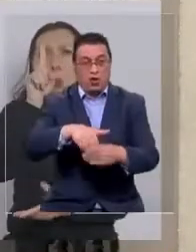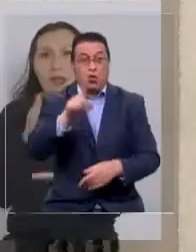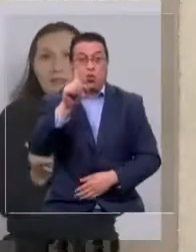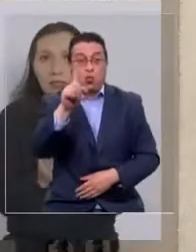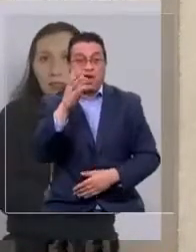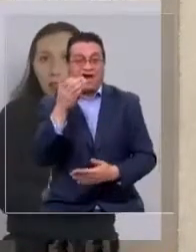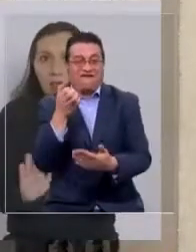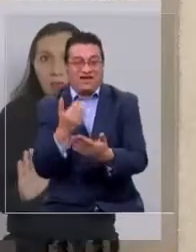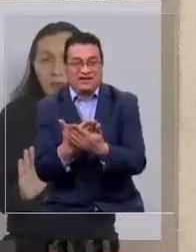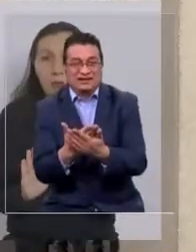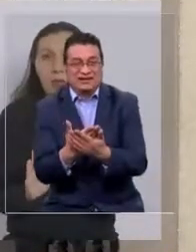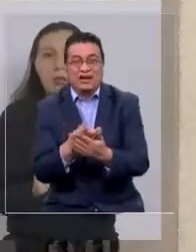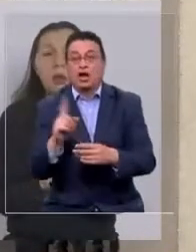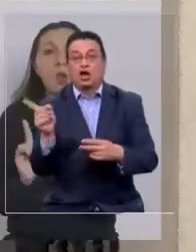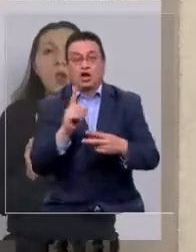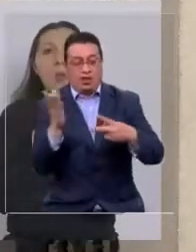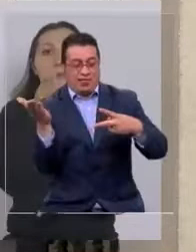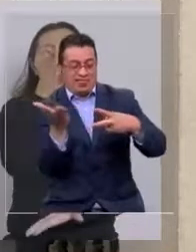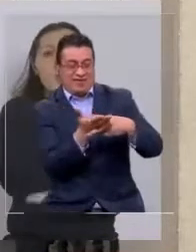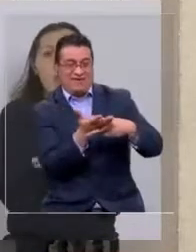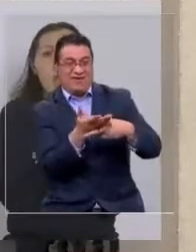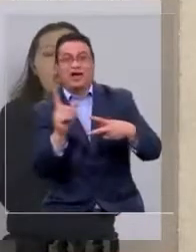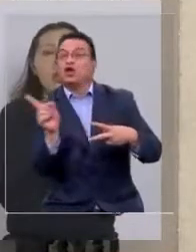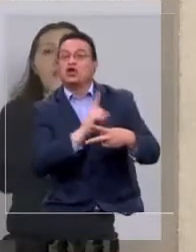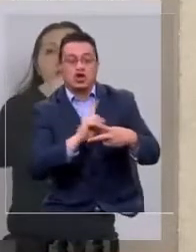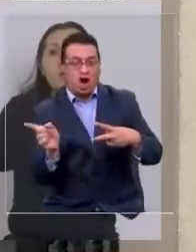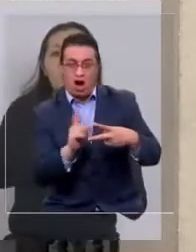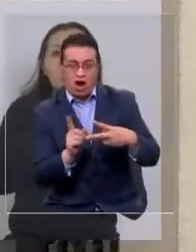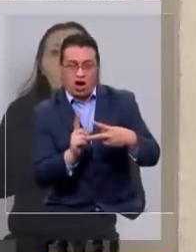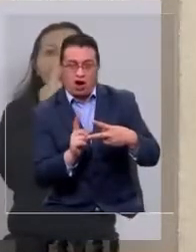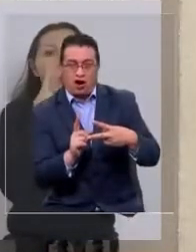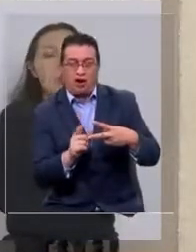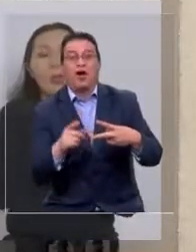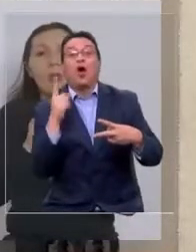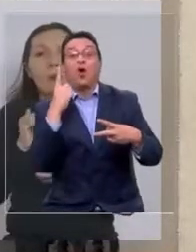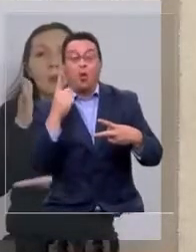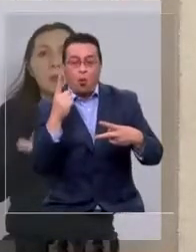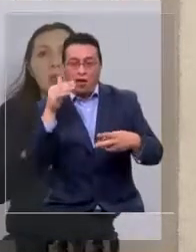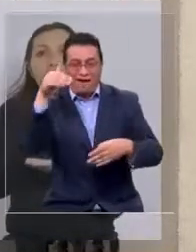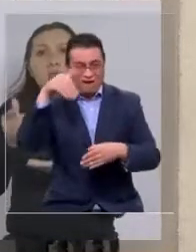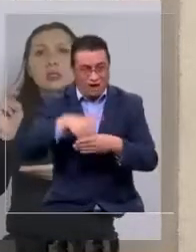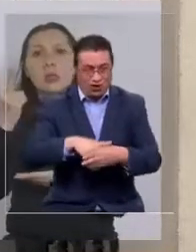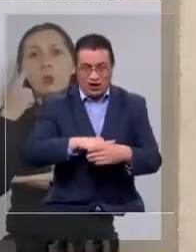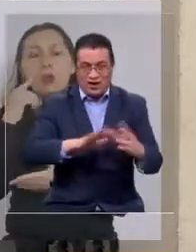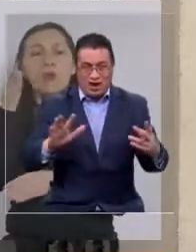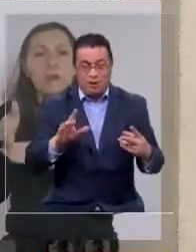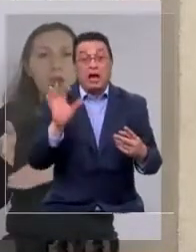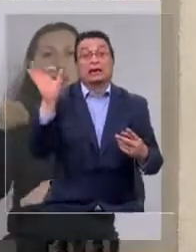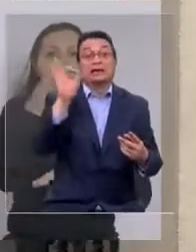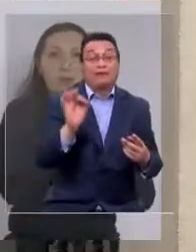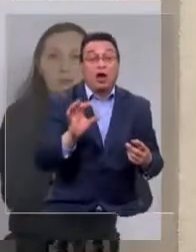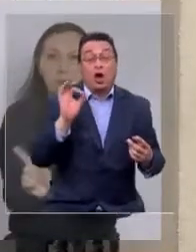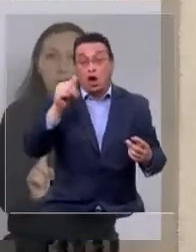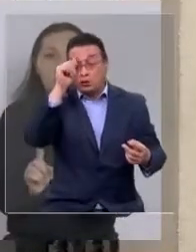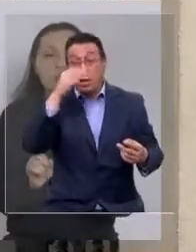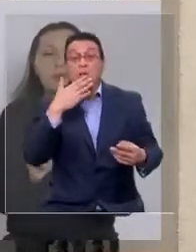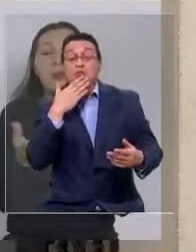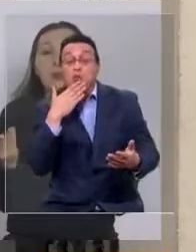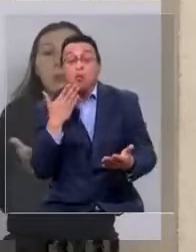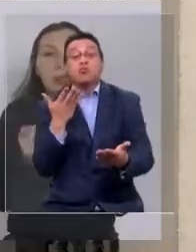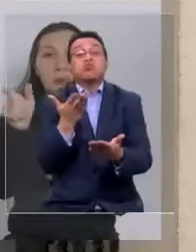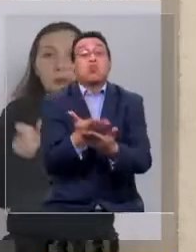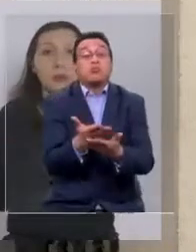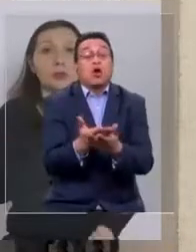vez. No se dividen las elecciones. Además, estamos proponiendo que los chilenos y las